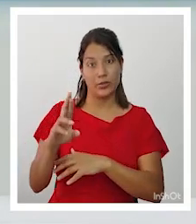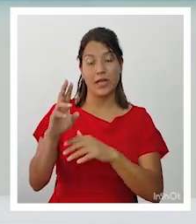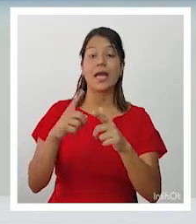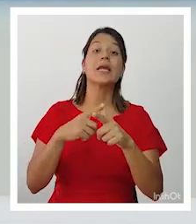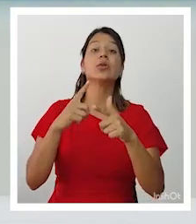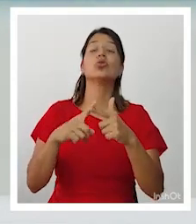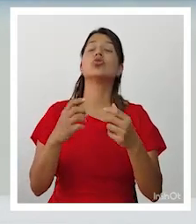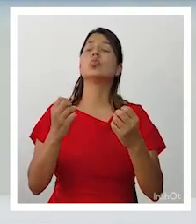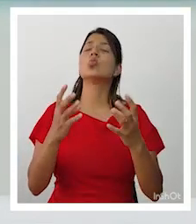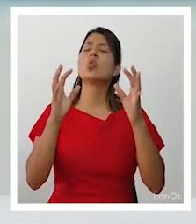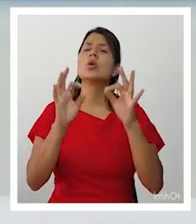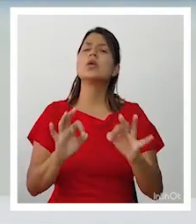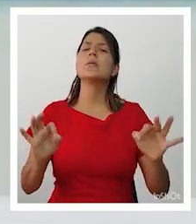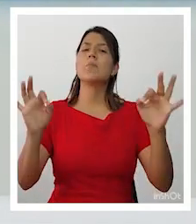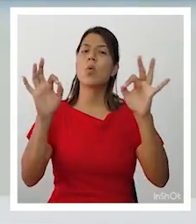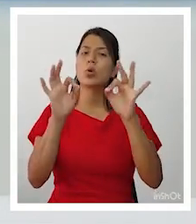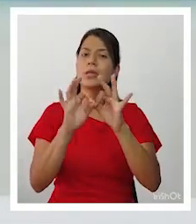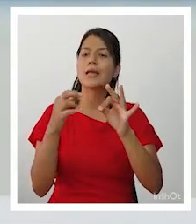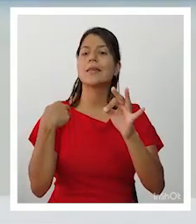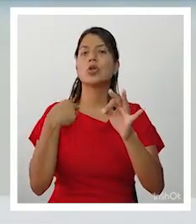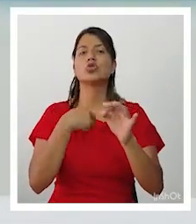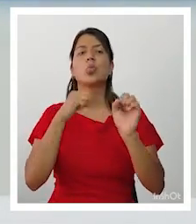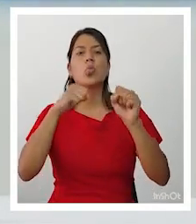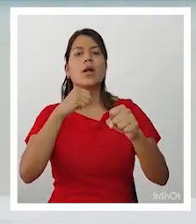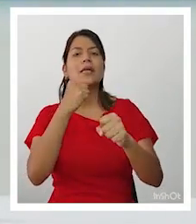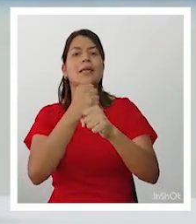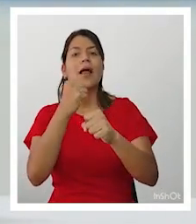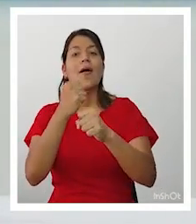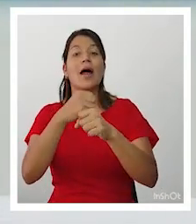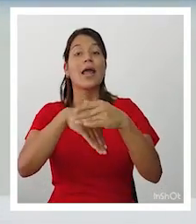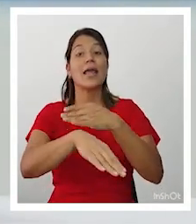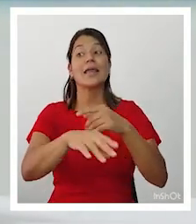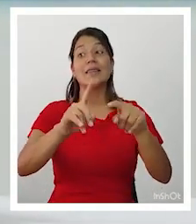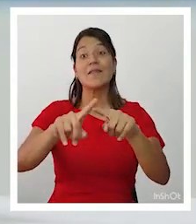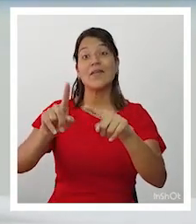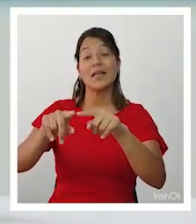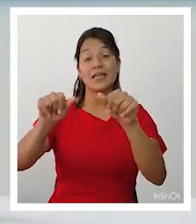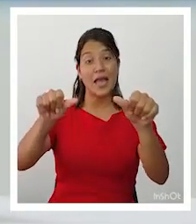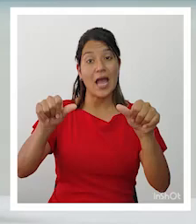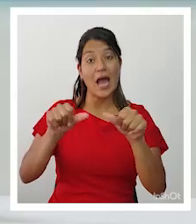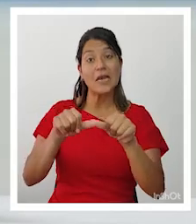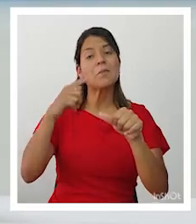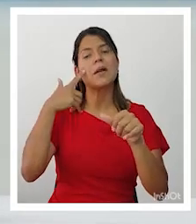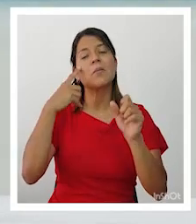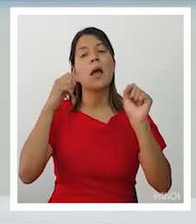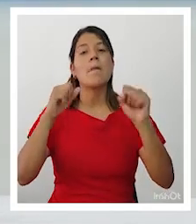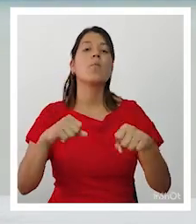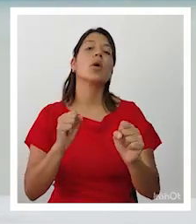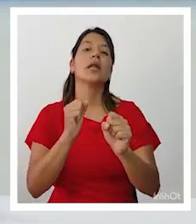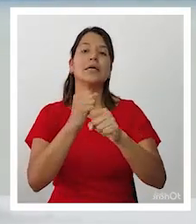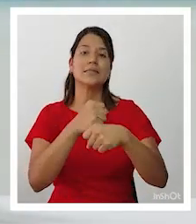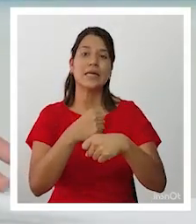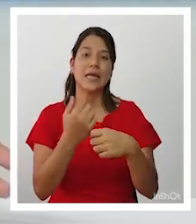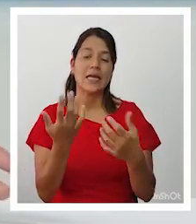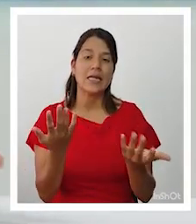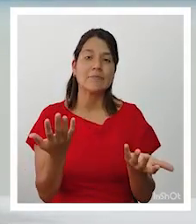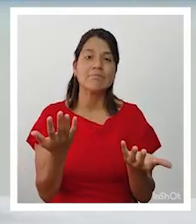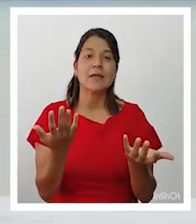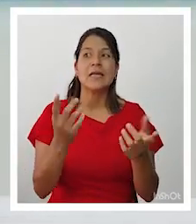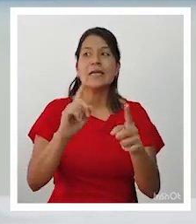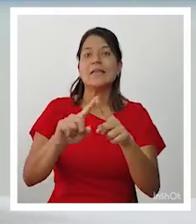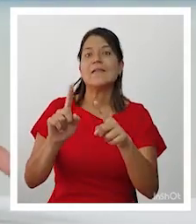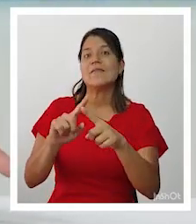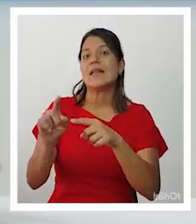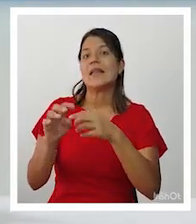vital e importante el poder trabajar en diversas áreas en donde podamos realizar diversos tipos